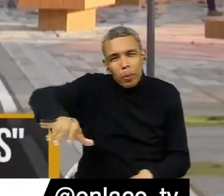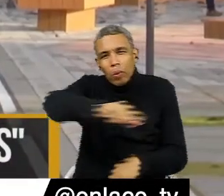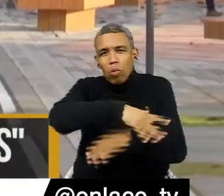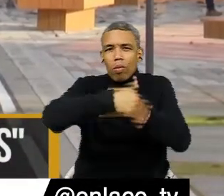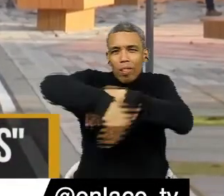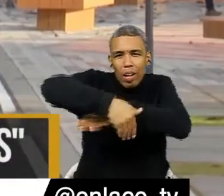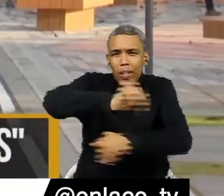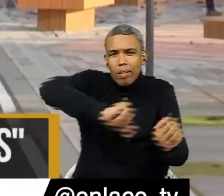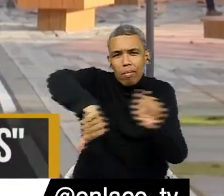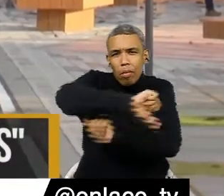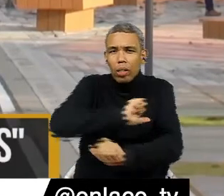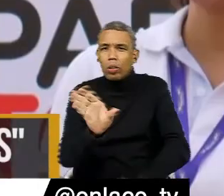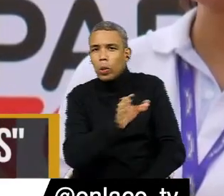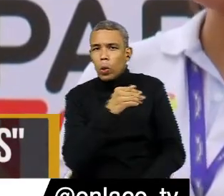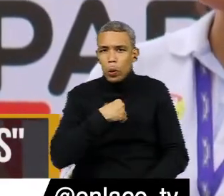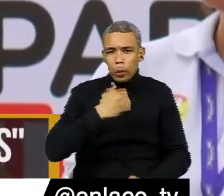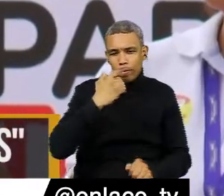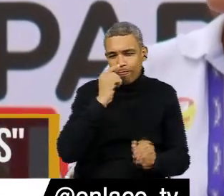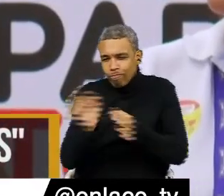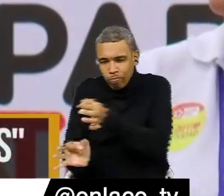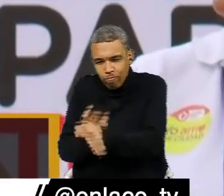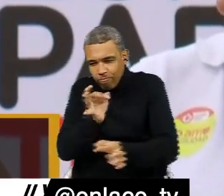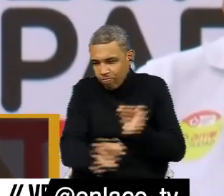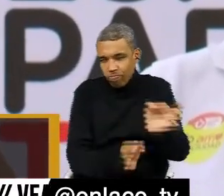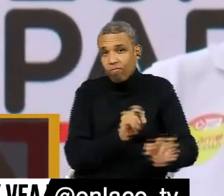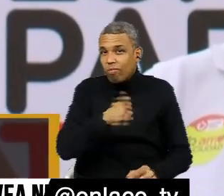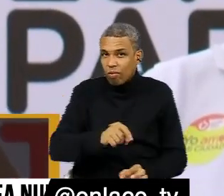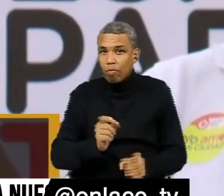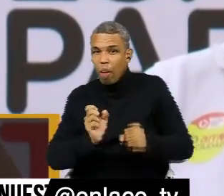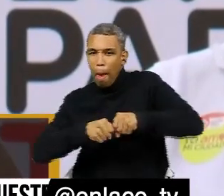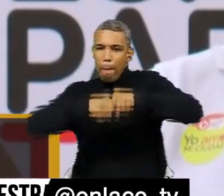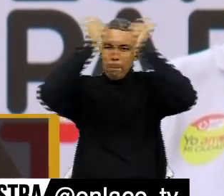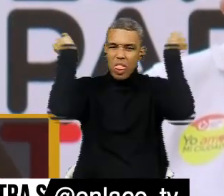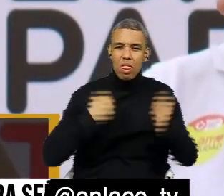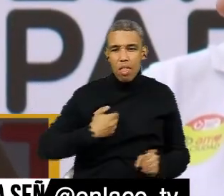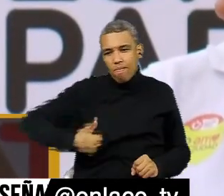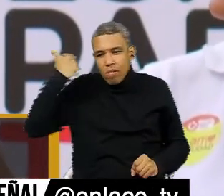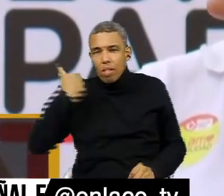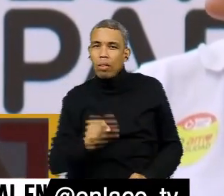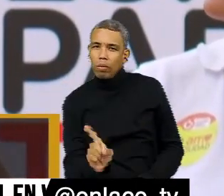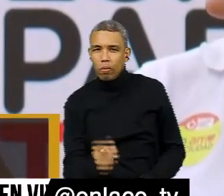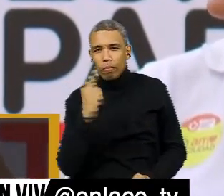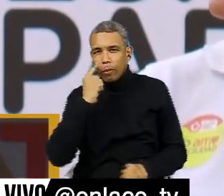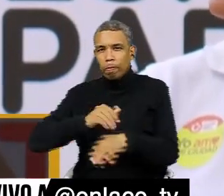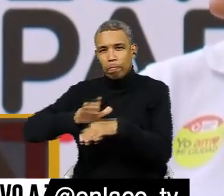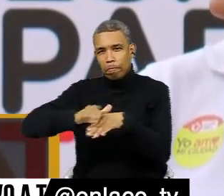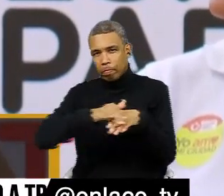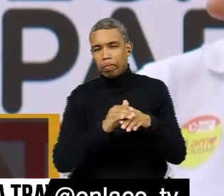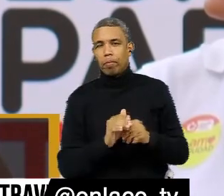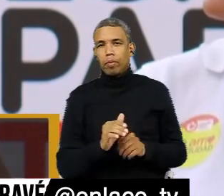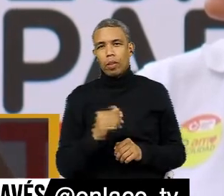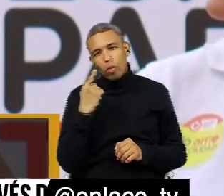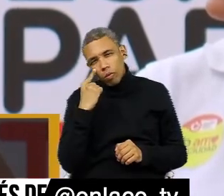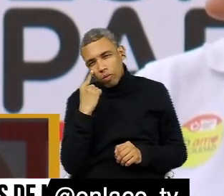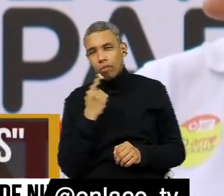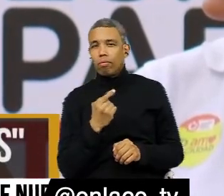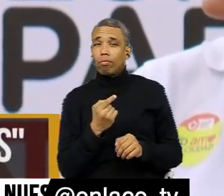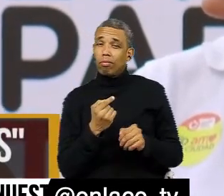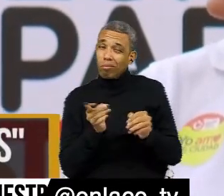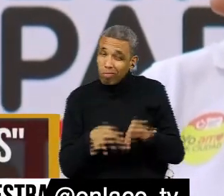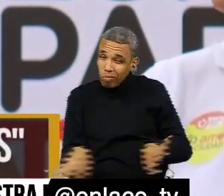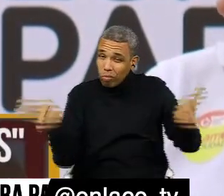los andenes y zonas comunes. Y la cual busca dar a entender a nuestra comunidad que por favor, que todos seamos conscientes de la importancia